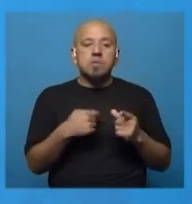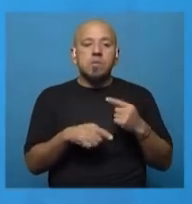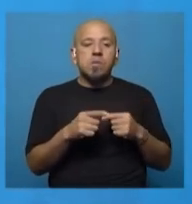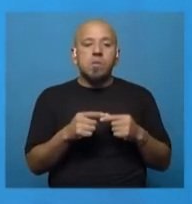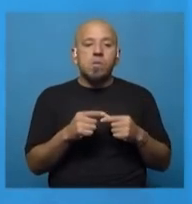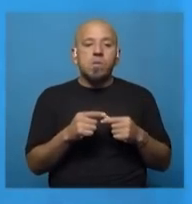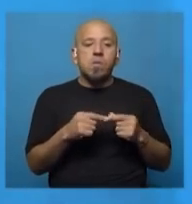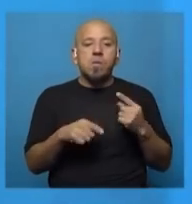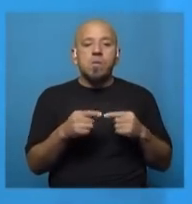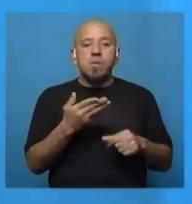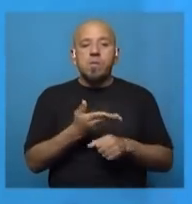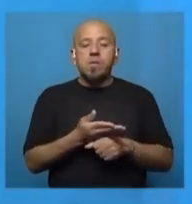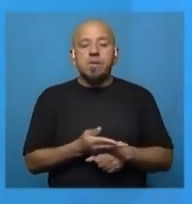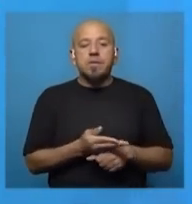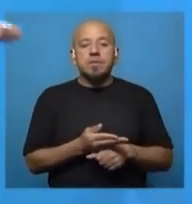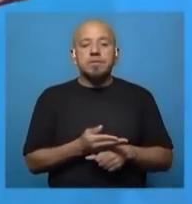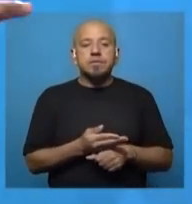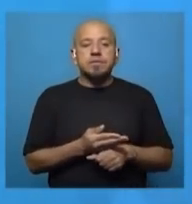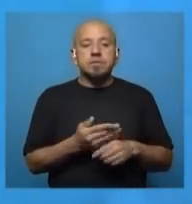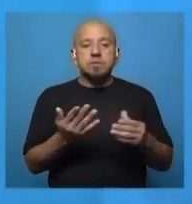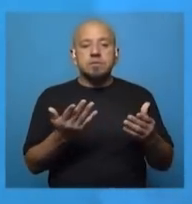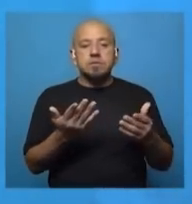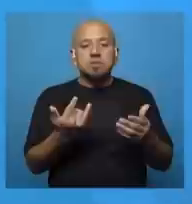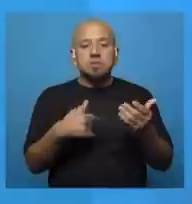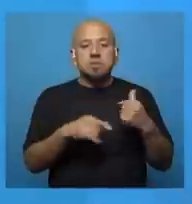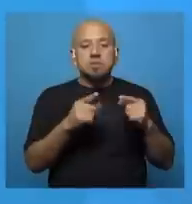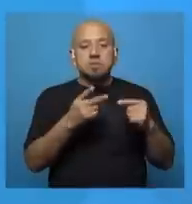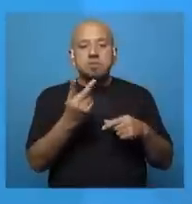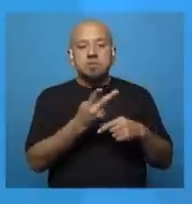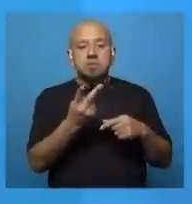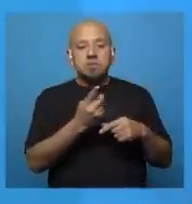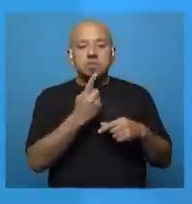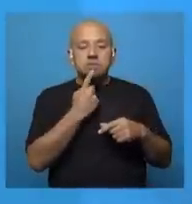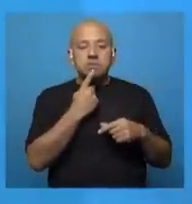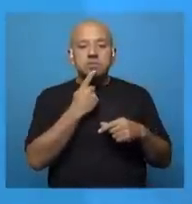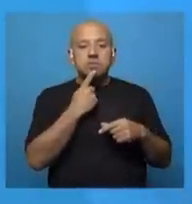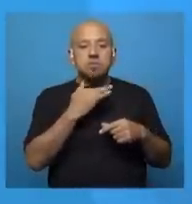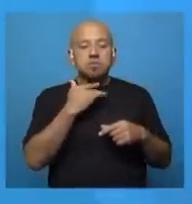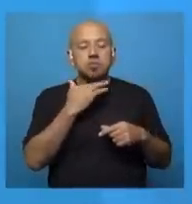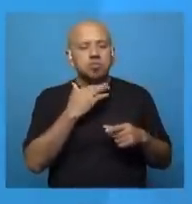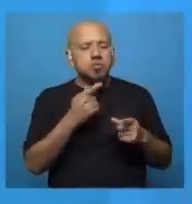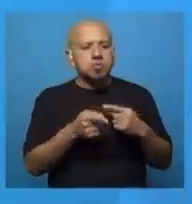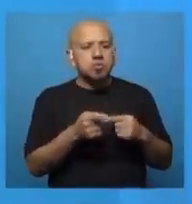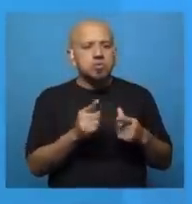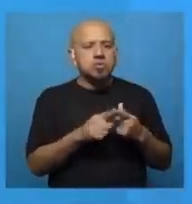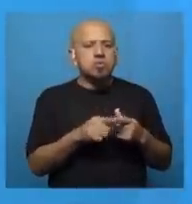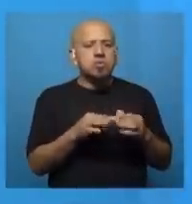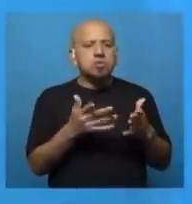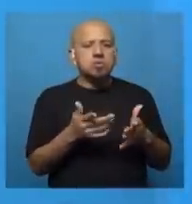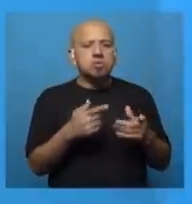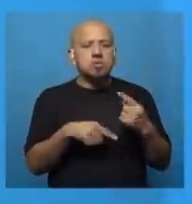es que le pidieron le pidieron Buscar trapos sucios a estos dos legisladores para